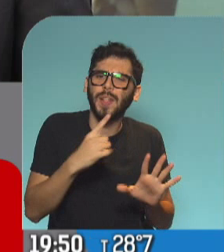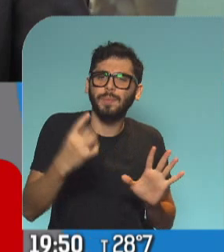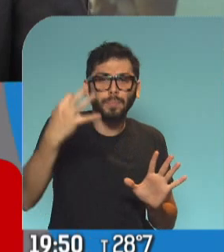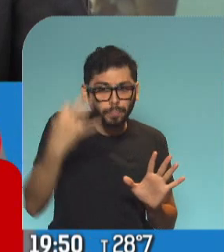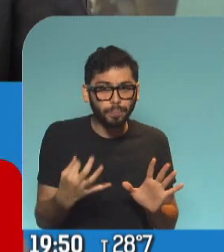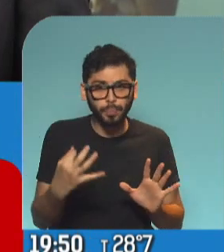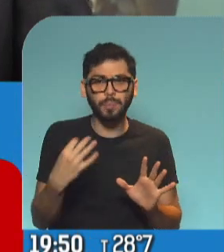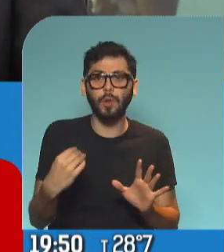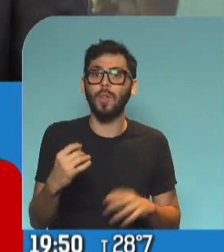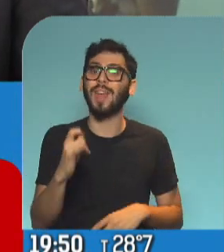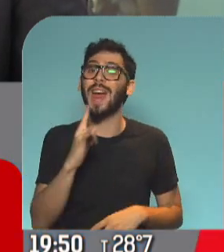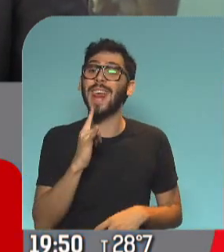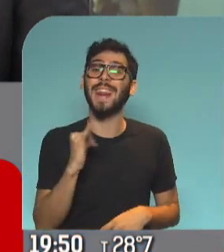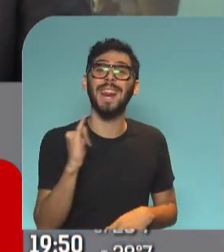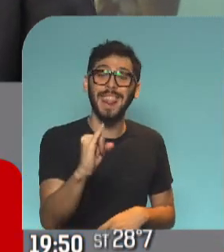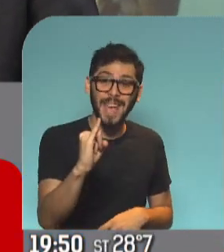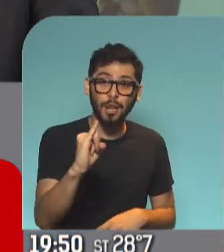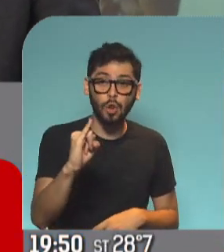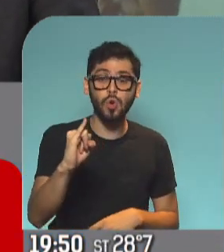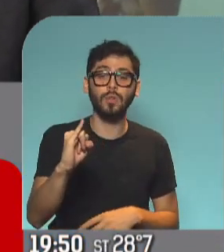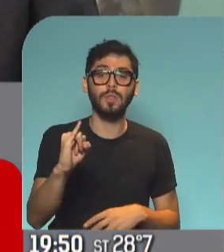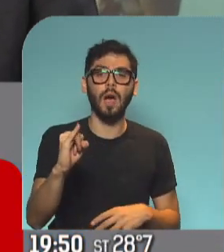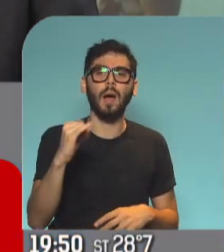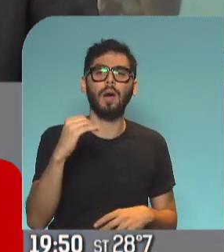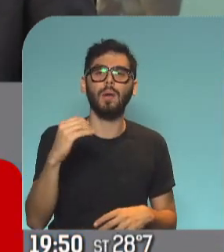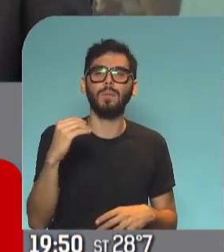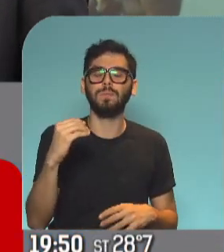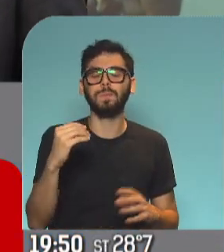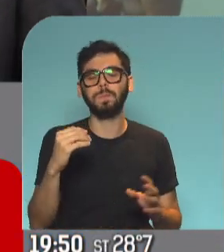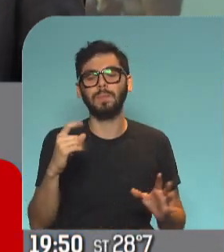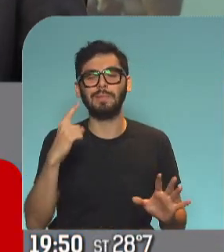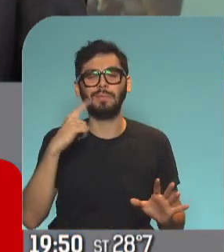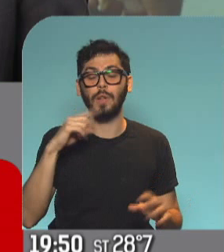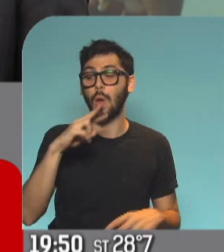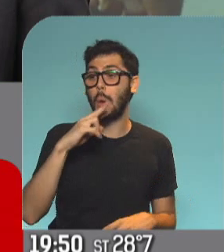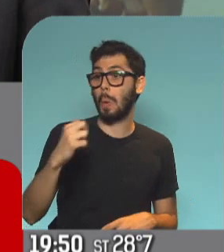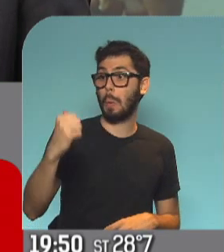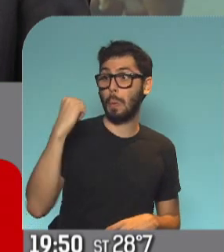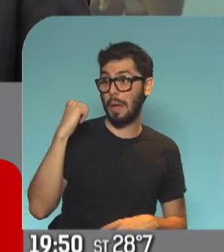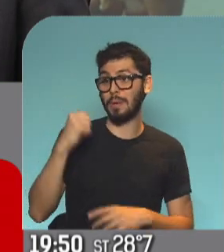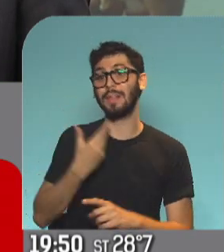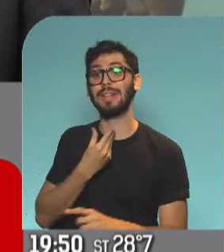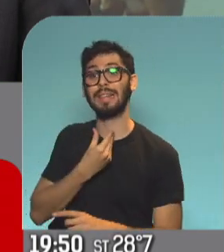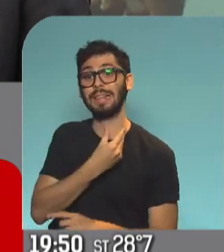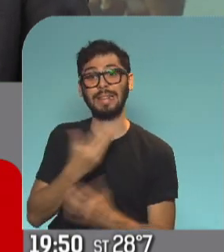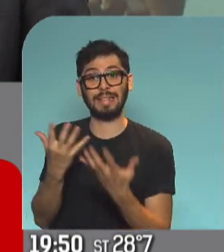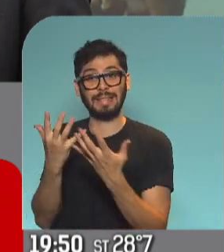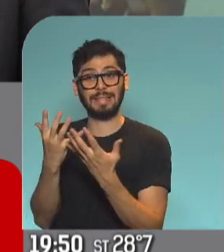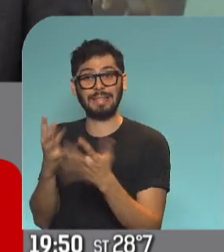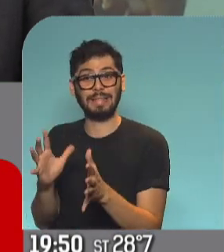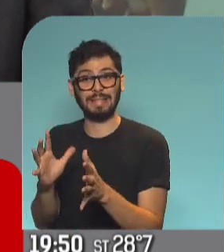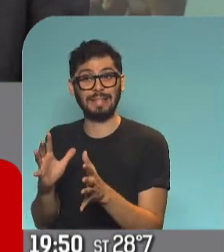fue una denuncia realizada para empatar lo que había ocurrido el viernes pasado con la renuncia de Ginés González García. Es